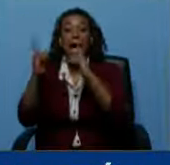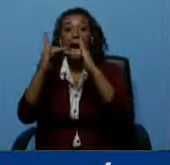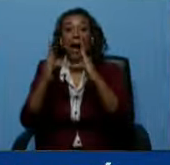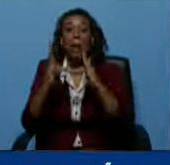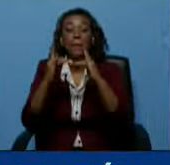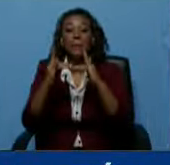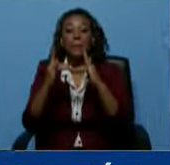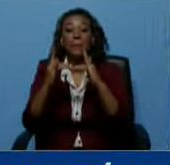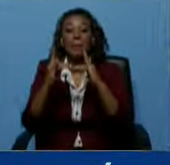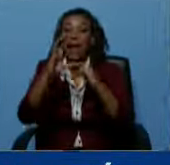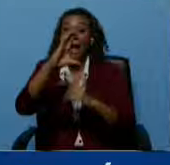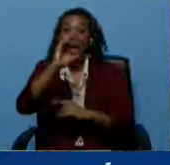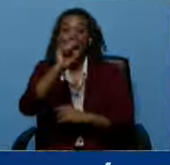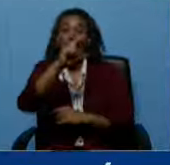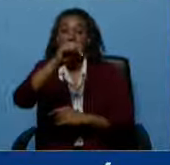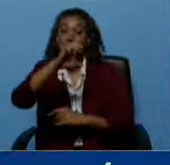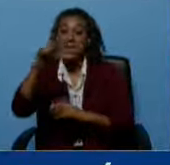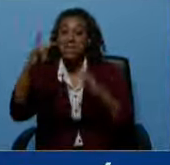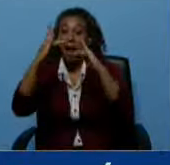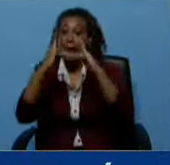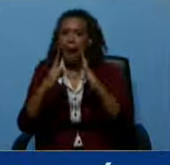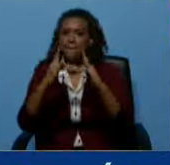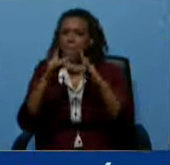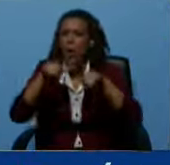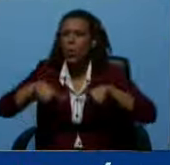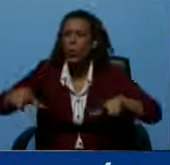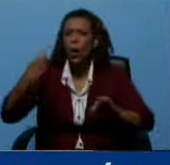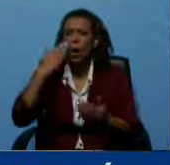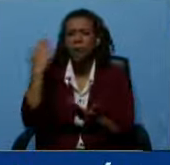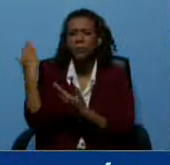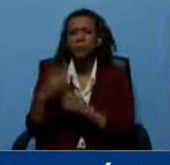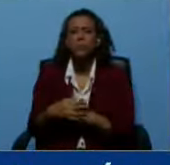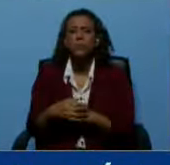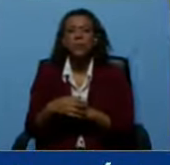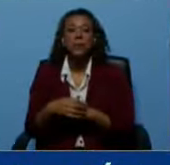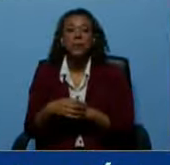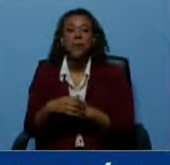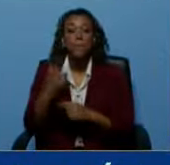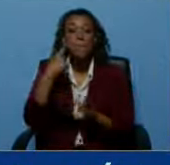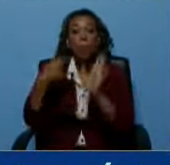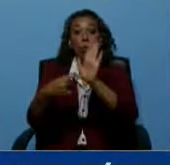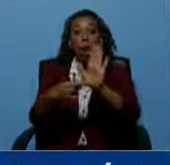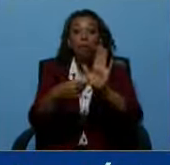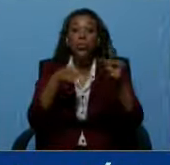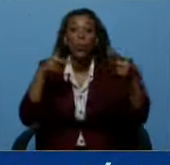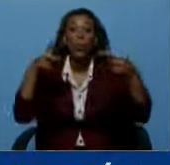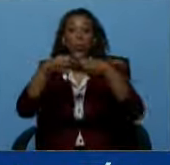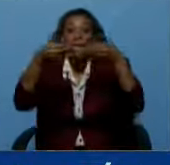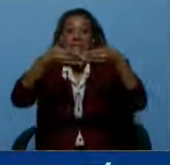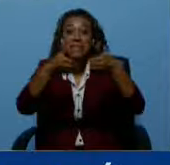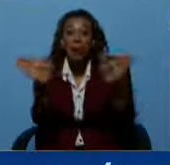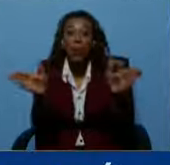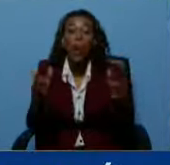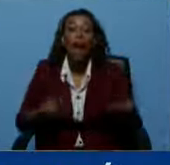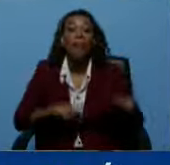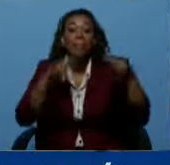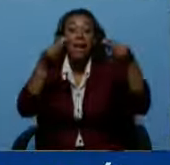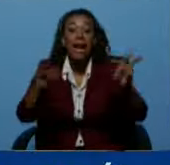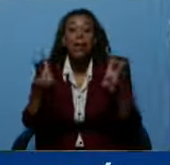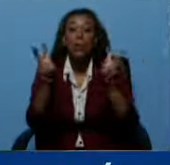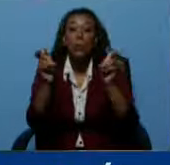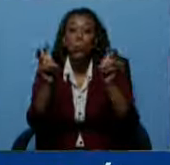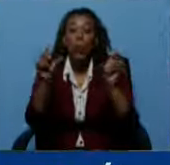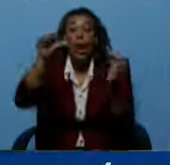El área de camillas. Seguimos adelante. Presidente, mostrando e inaugurando y entregando